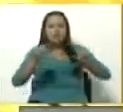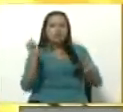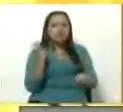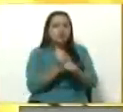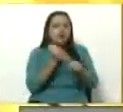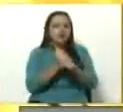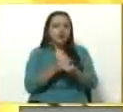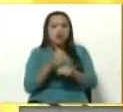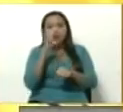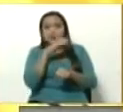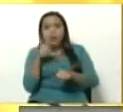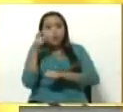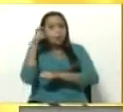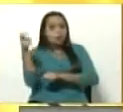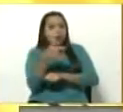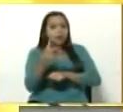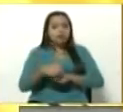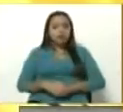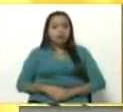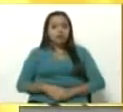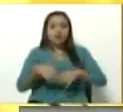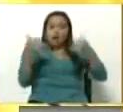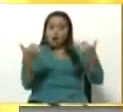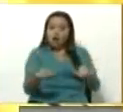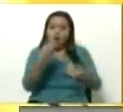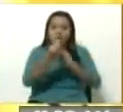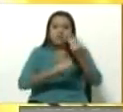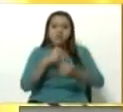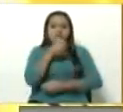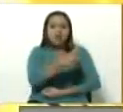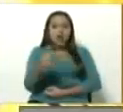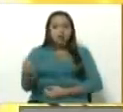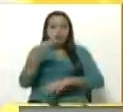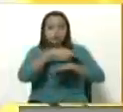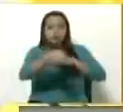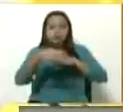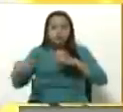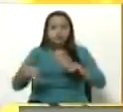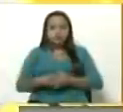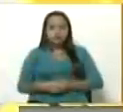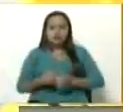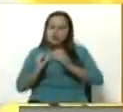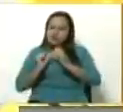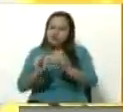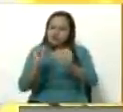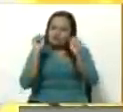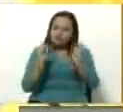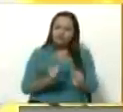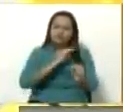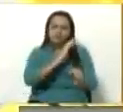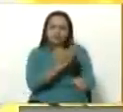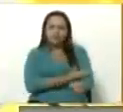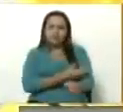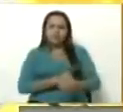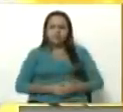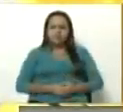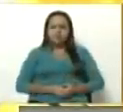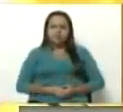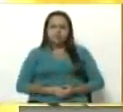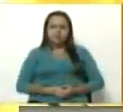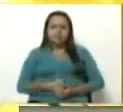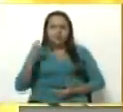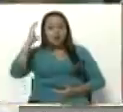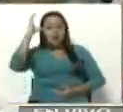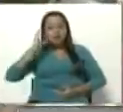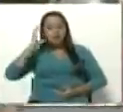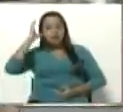que no estaban en Guárico y están produciendo en cada uno de los municipios. Vamos a seguir consolidando a la máxima